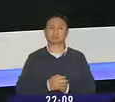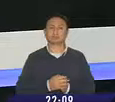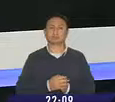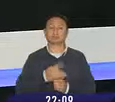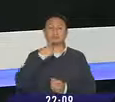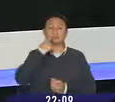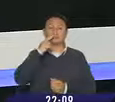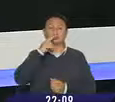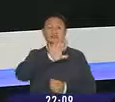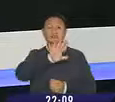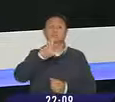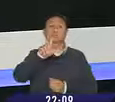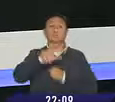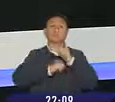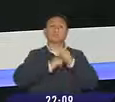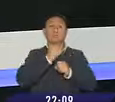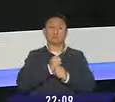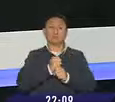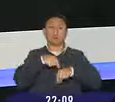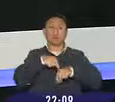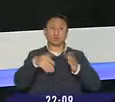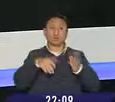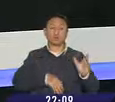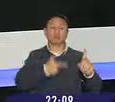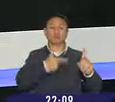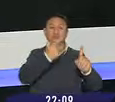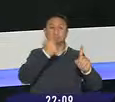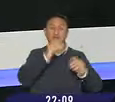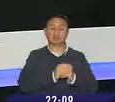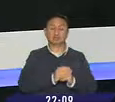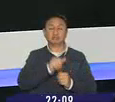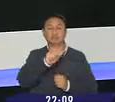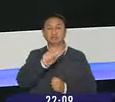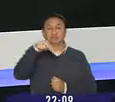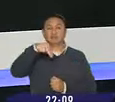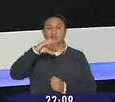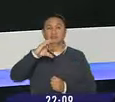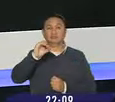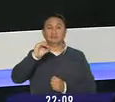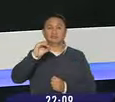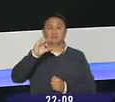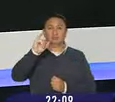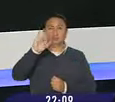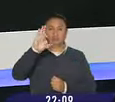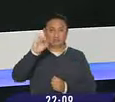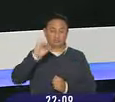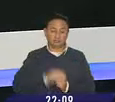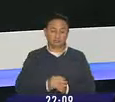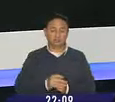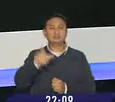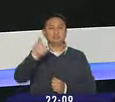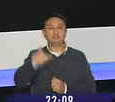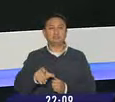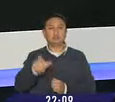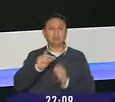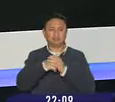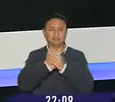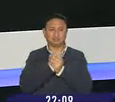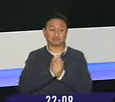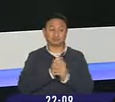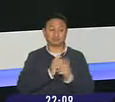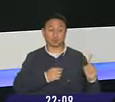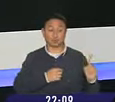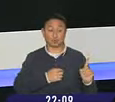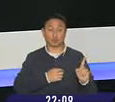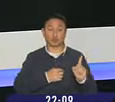hombre de 53 años fue acribillado en la parroquia Anconcito del Cantón Salinas. Los sicarios aprovecharon cuando la